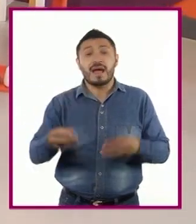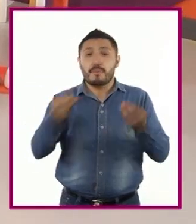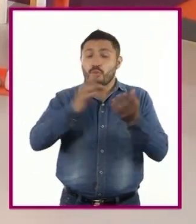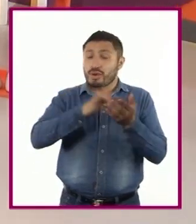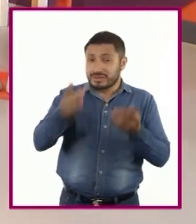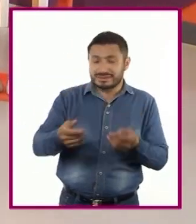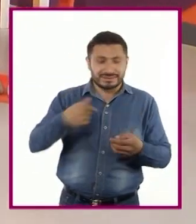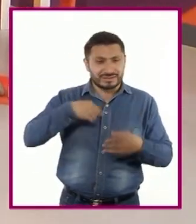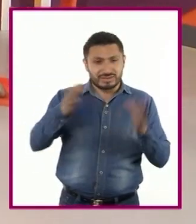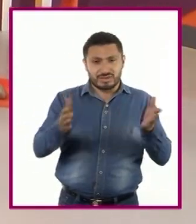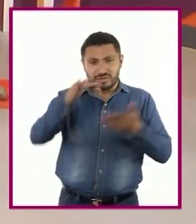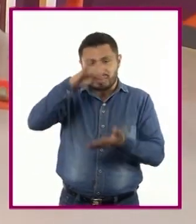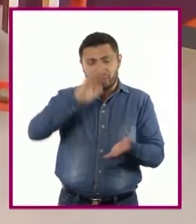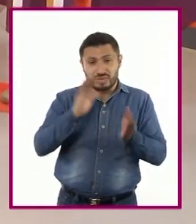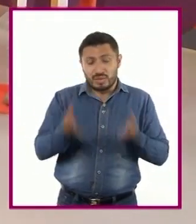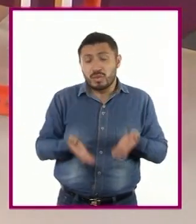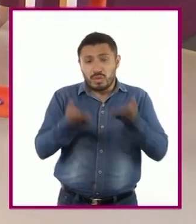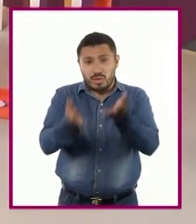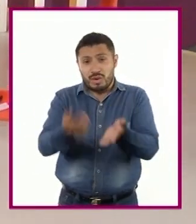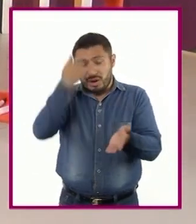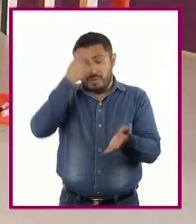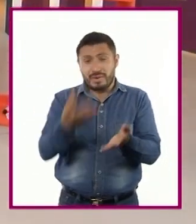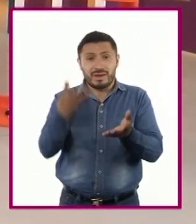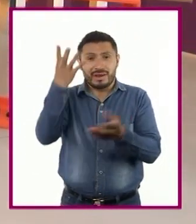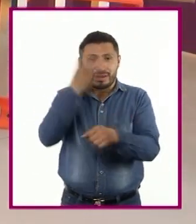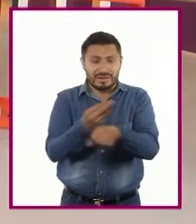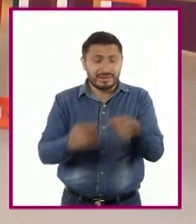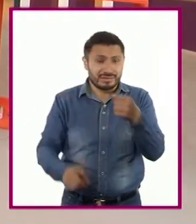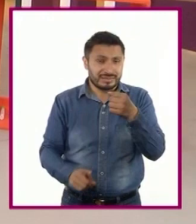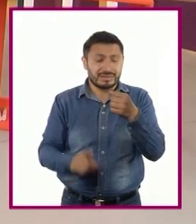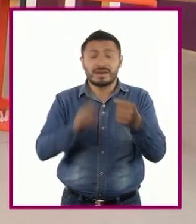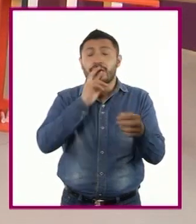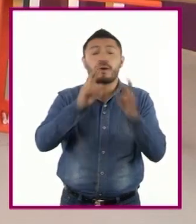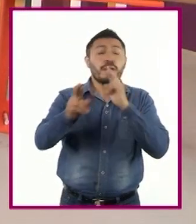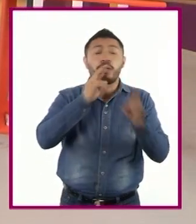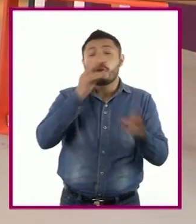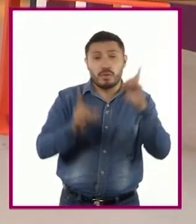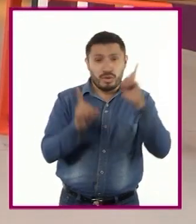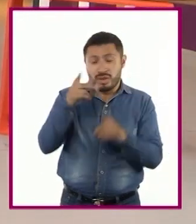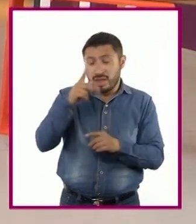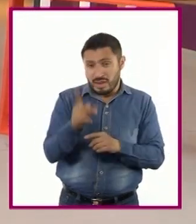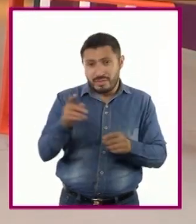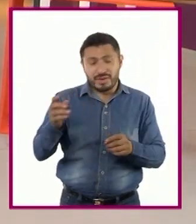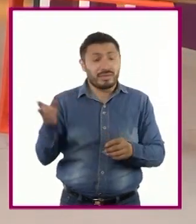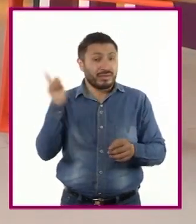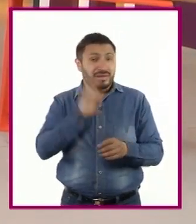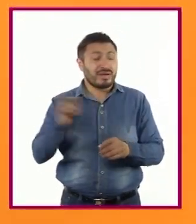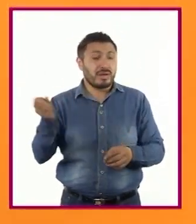Traje este cubo para que nos ayude a resolver dudas, pero dejémoslo un poco al azar.